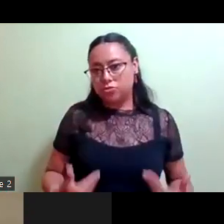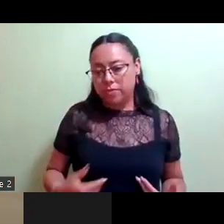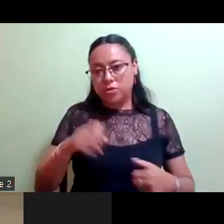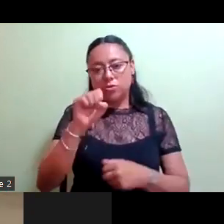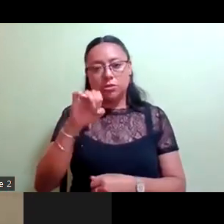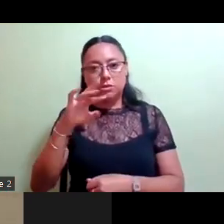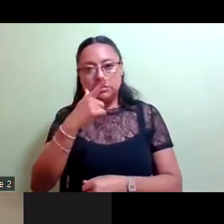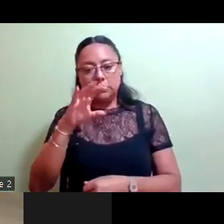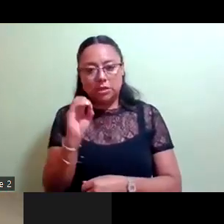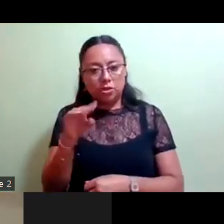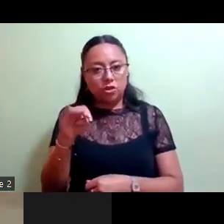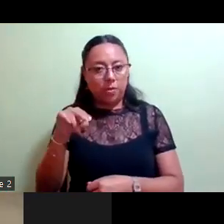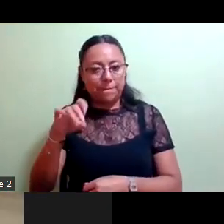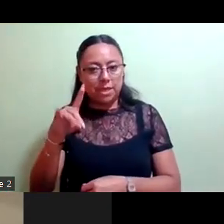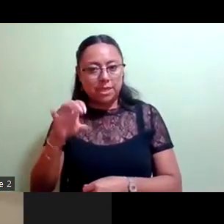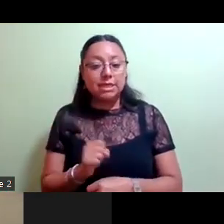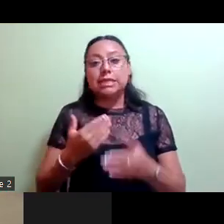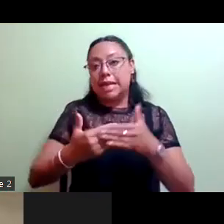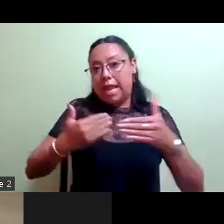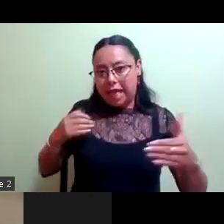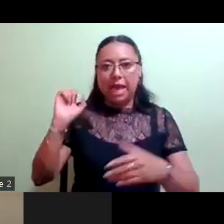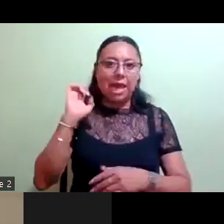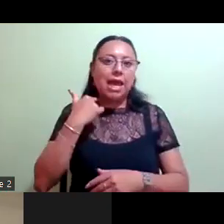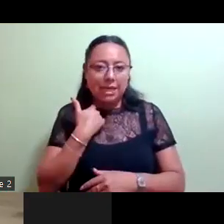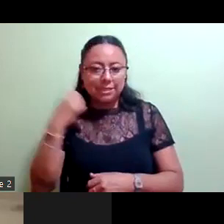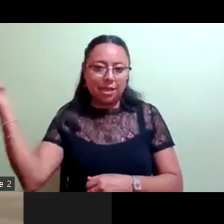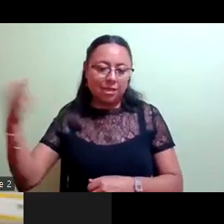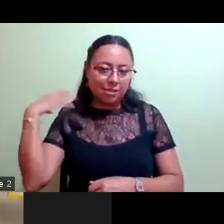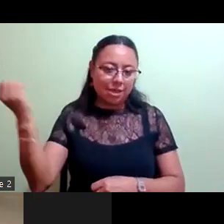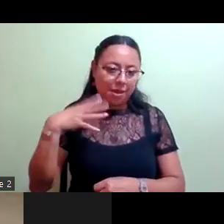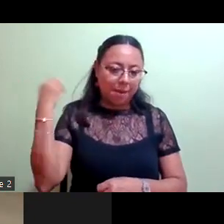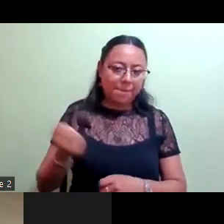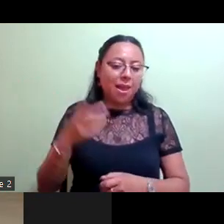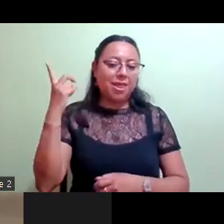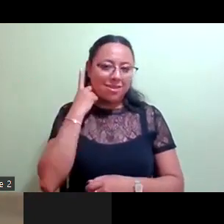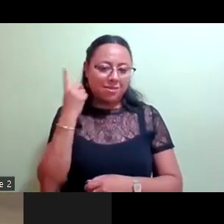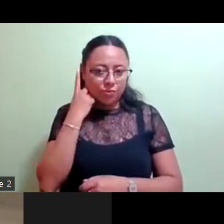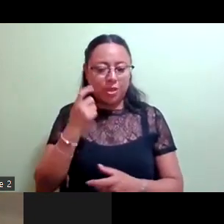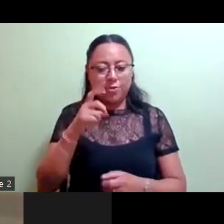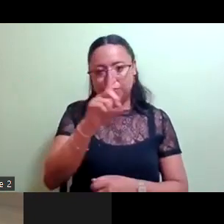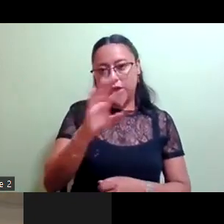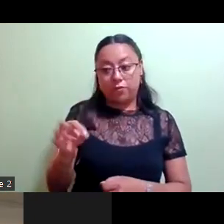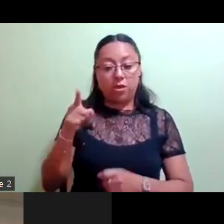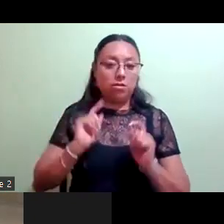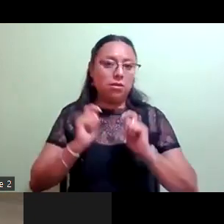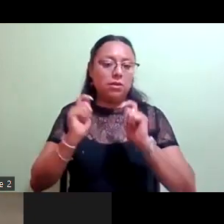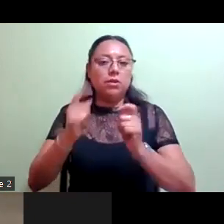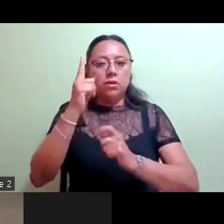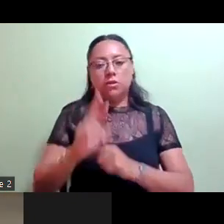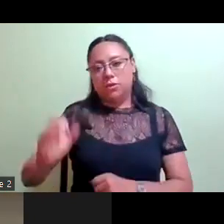la extinta Asamblea Legislativa del Distrito Federal le otorgó un reconocimiento por